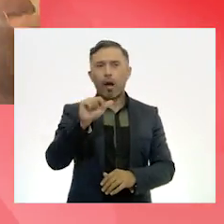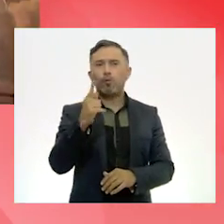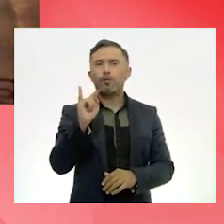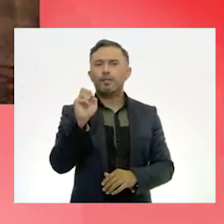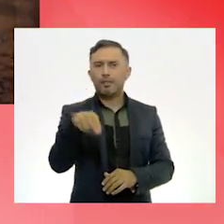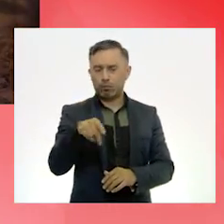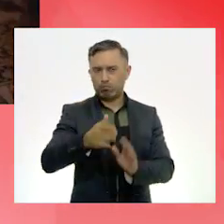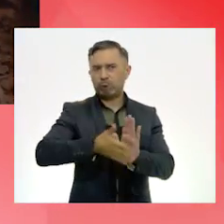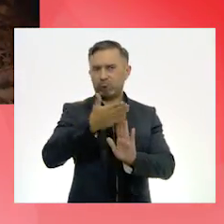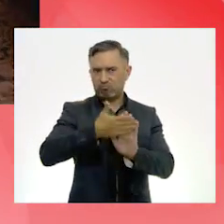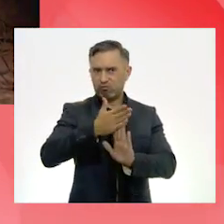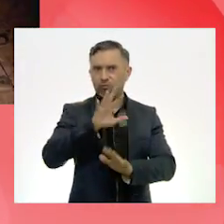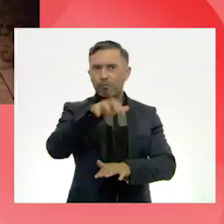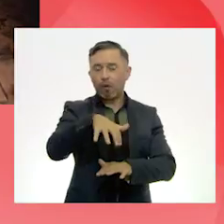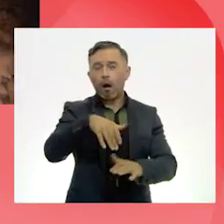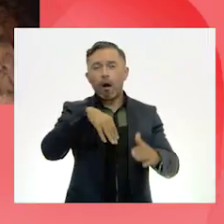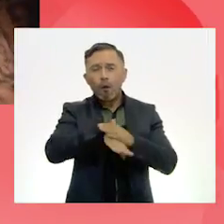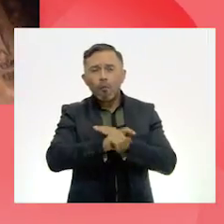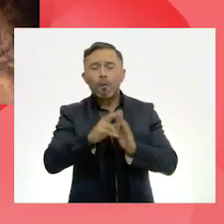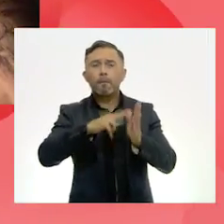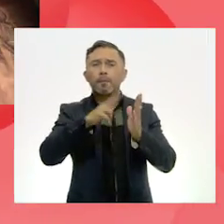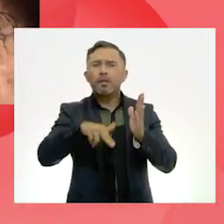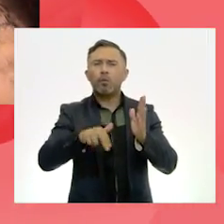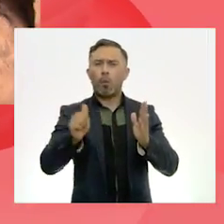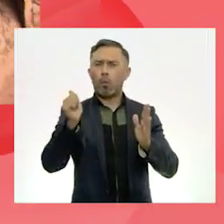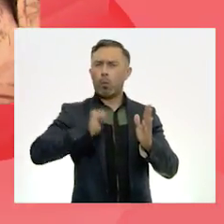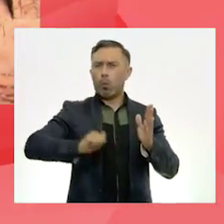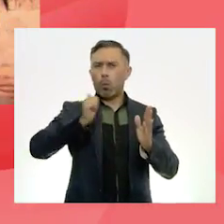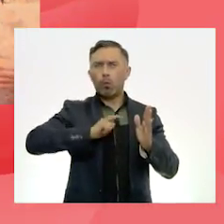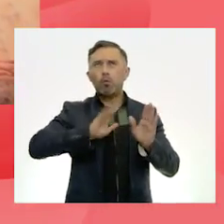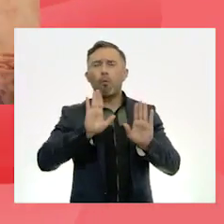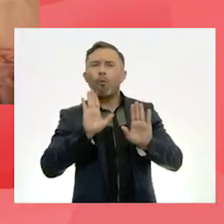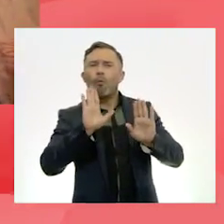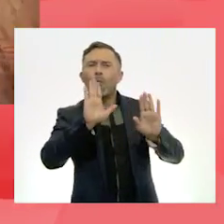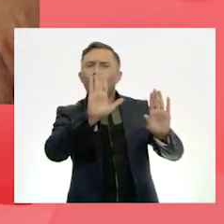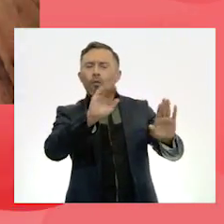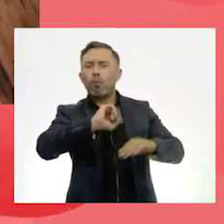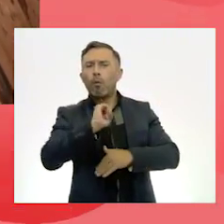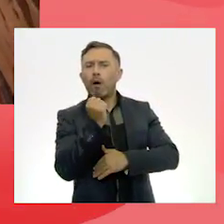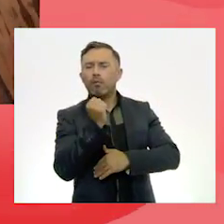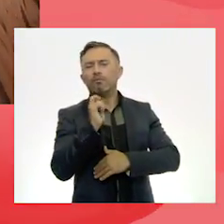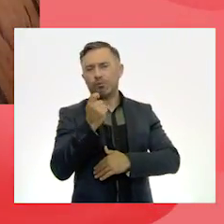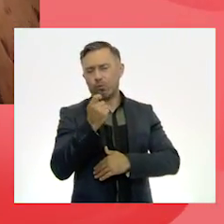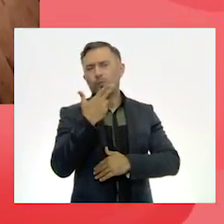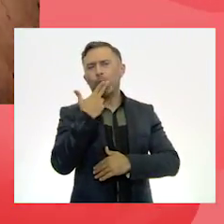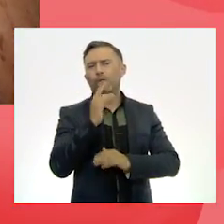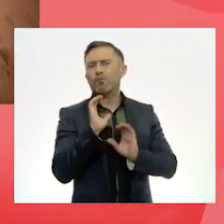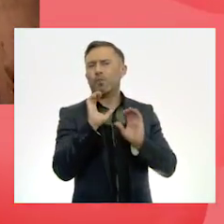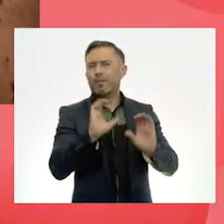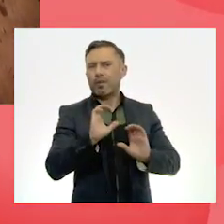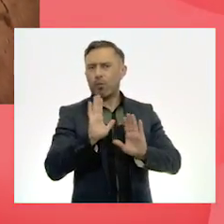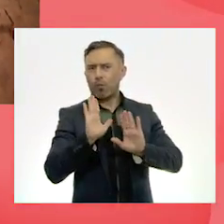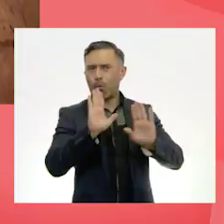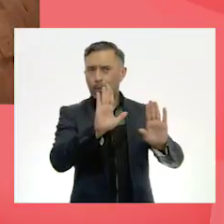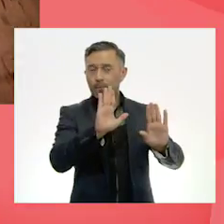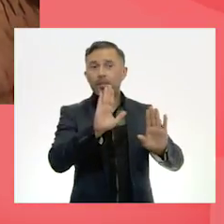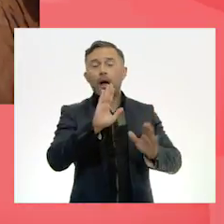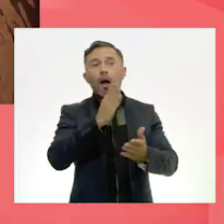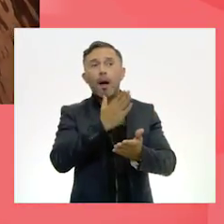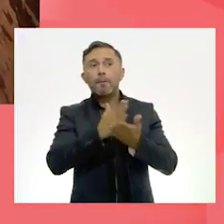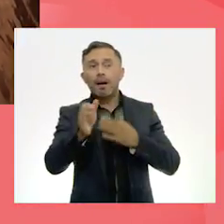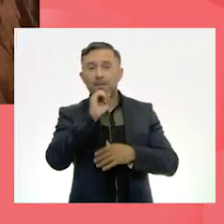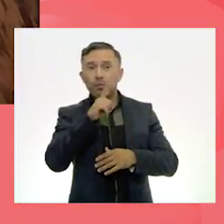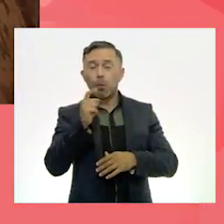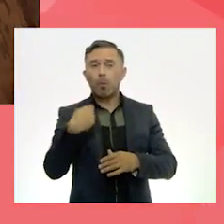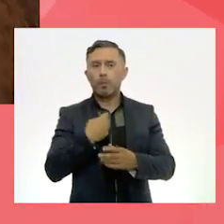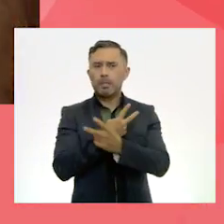algunas de sus pinturas y frescos originales. Esto ya nos habla de conservación, pero si además contamos a las momias que se encontraron